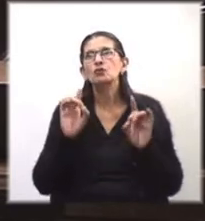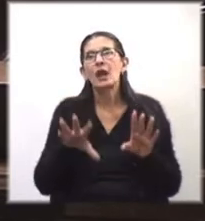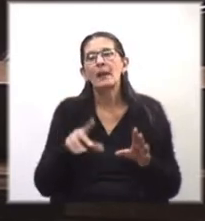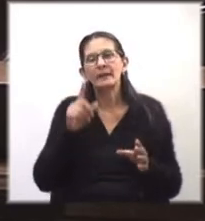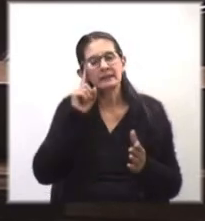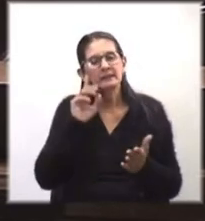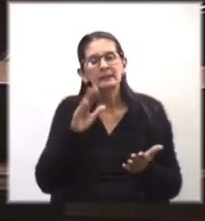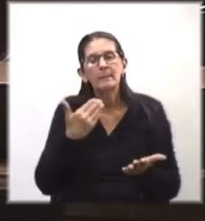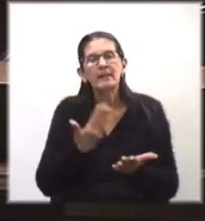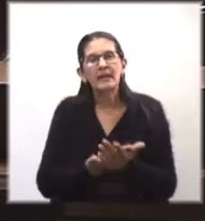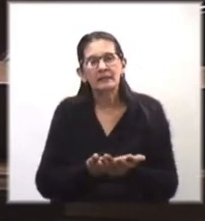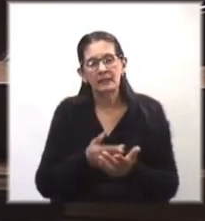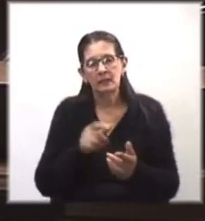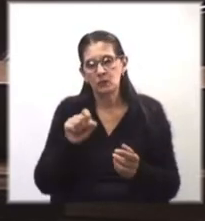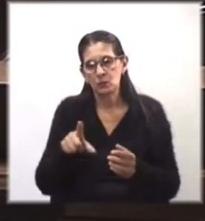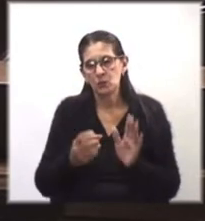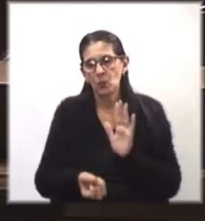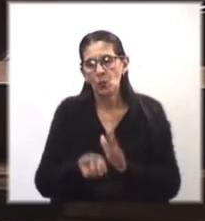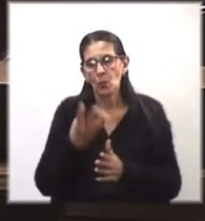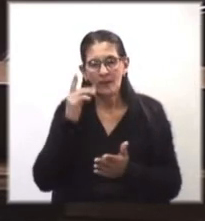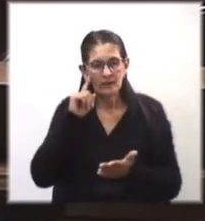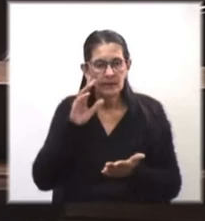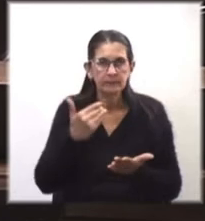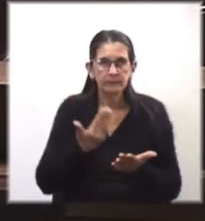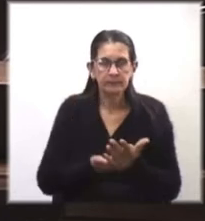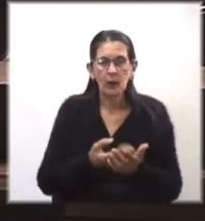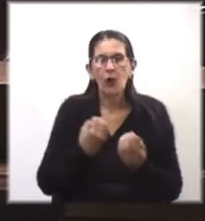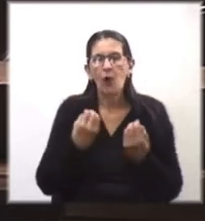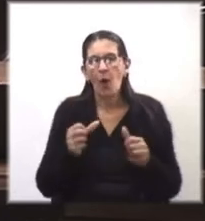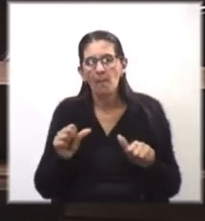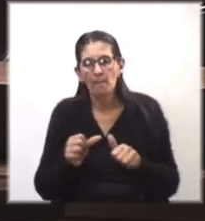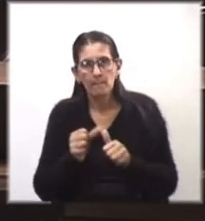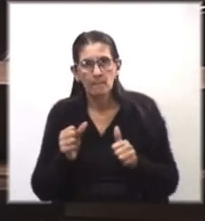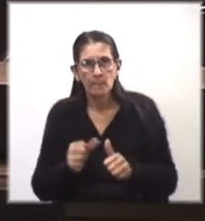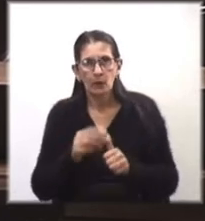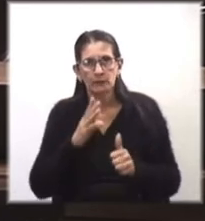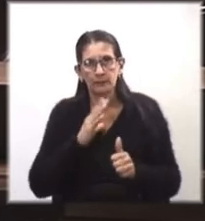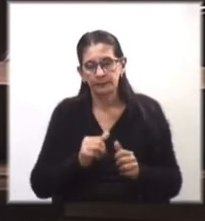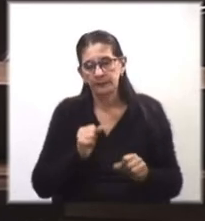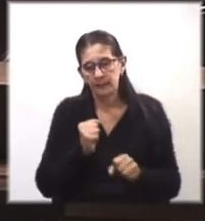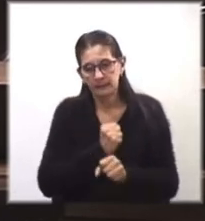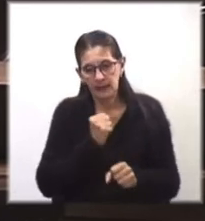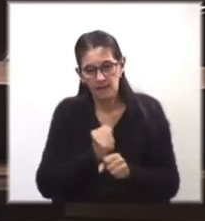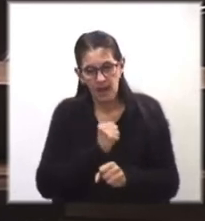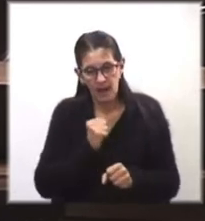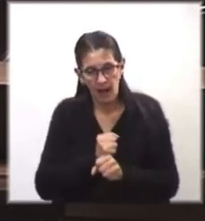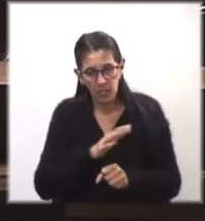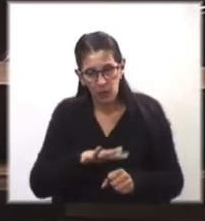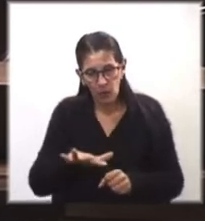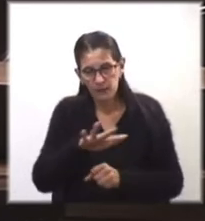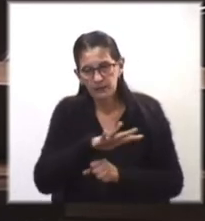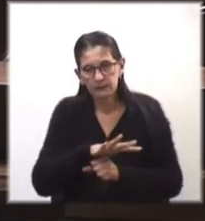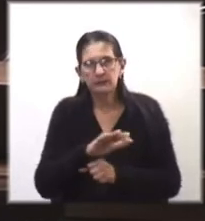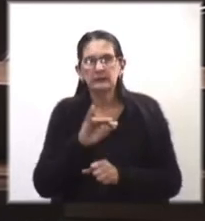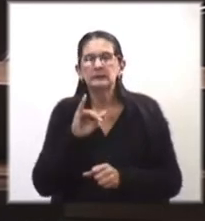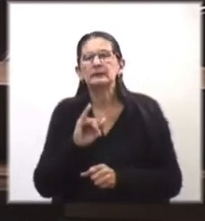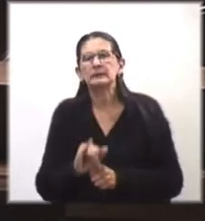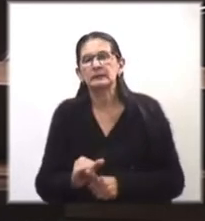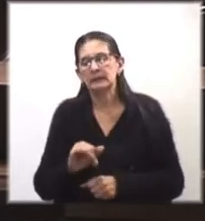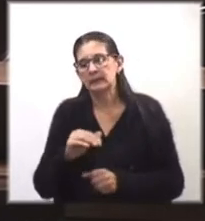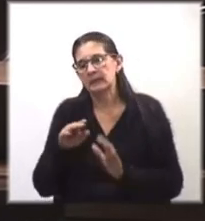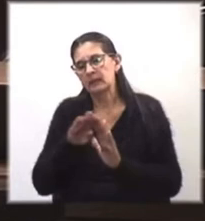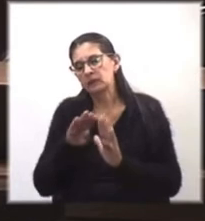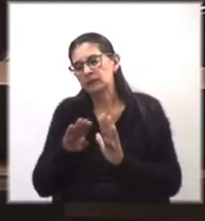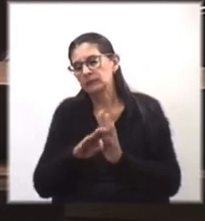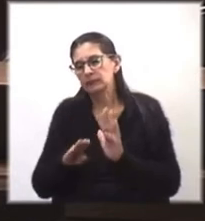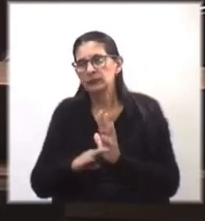plantean sus reivindicaciones, no solo plantean la plataforma que tienen en tanto trabajadores en un